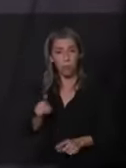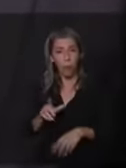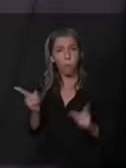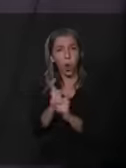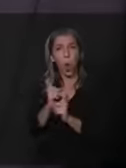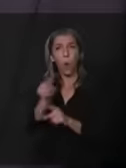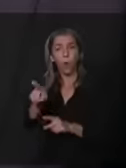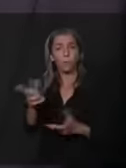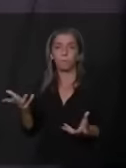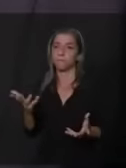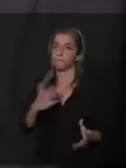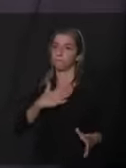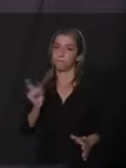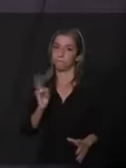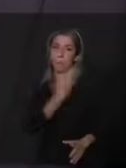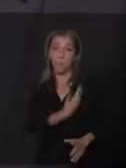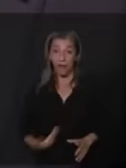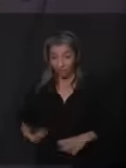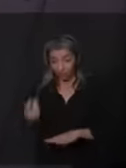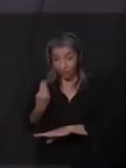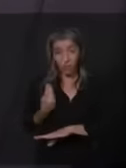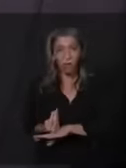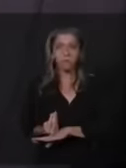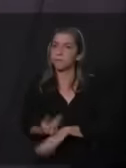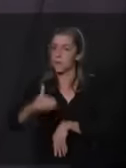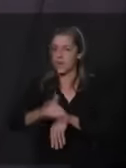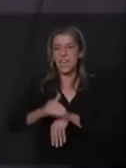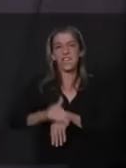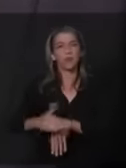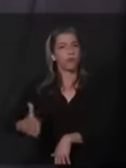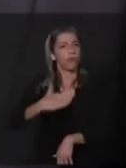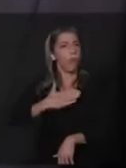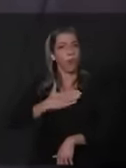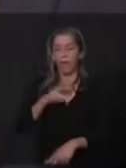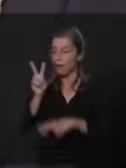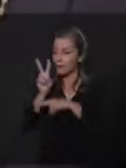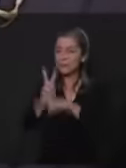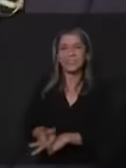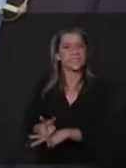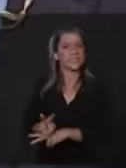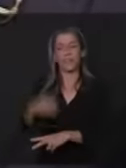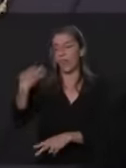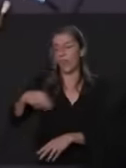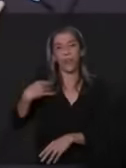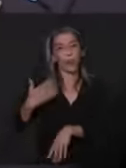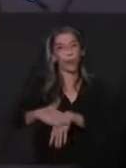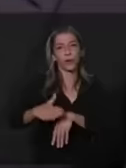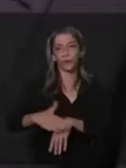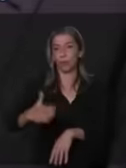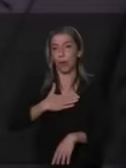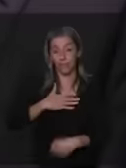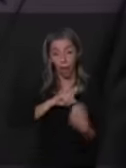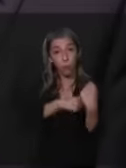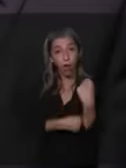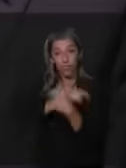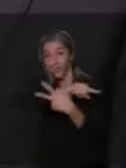centralmente, como presidente, va a ser responsabilidad mía la lucha contra la inseguridad. Y va a ser responsabilidad de los tres poderes del